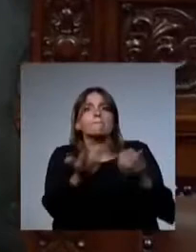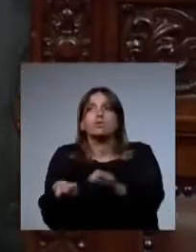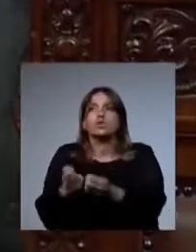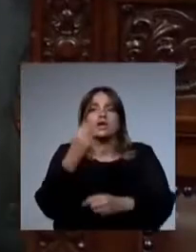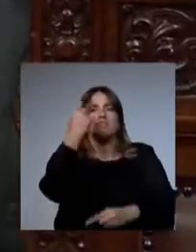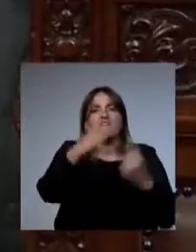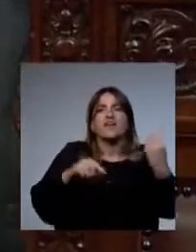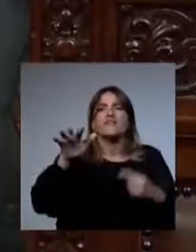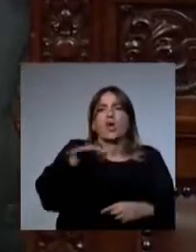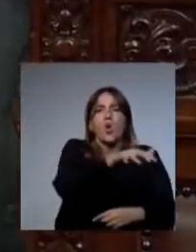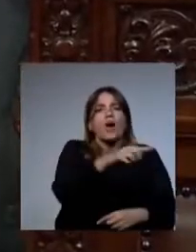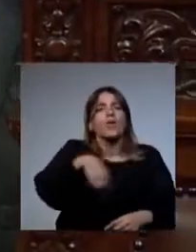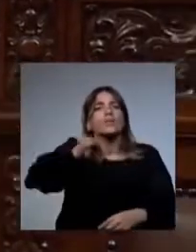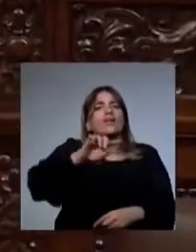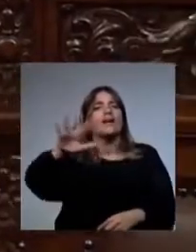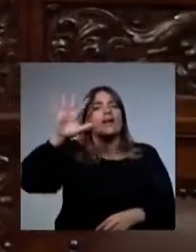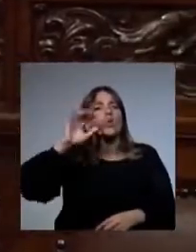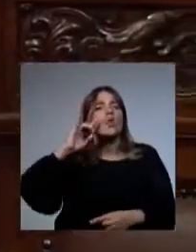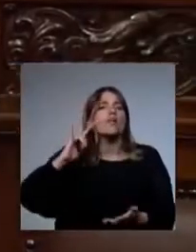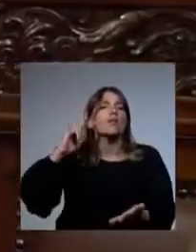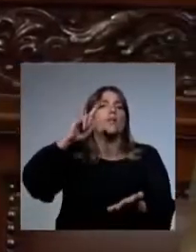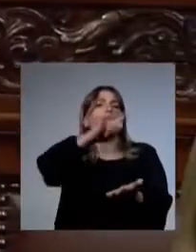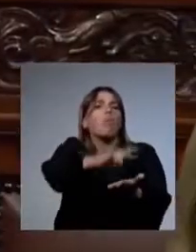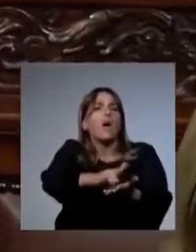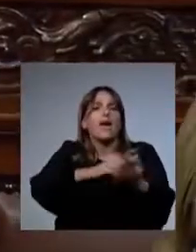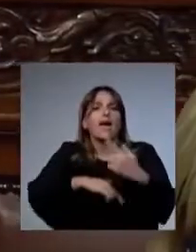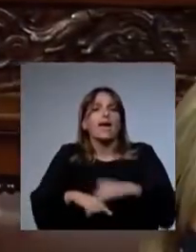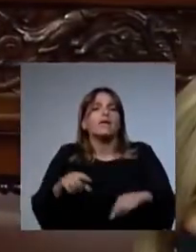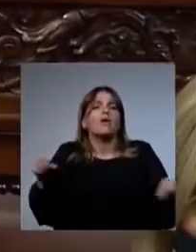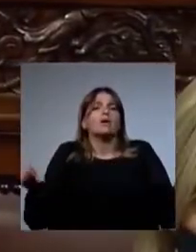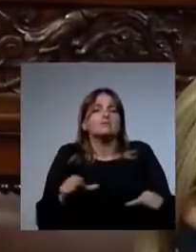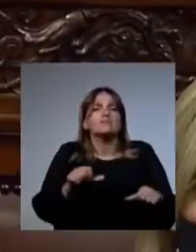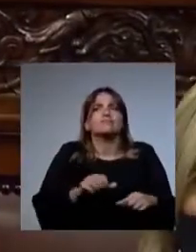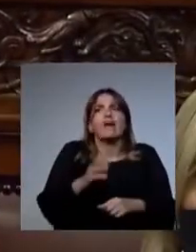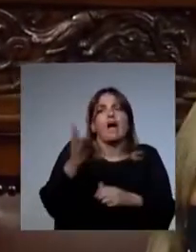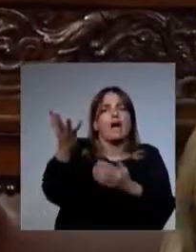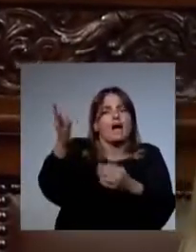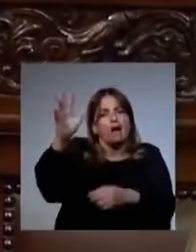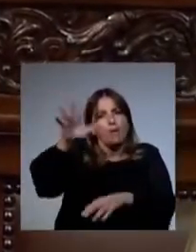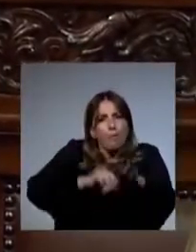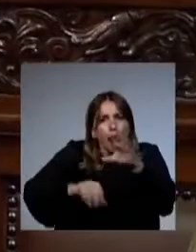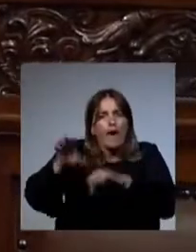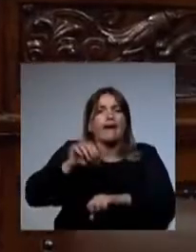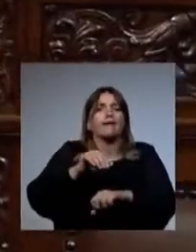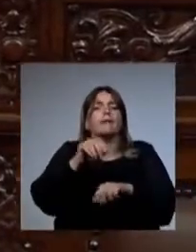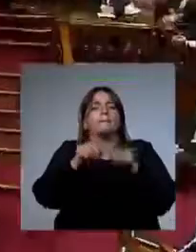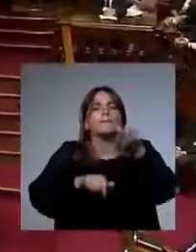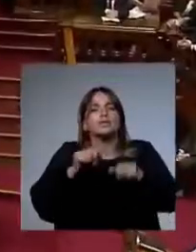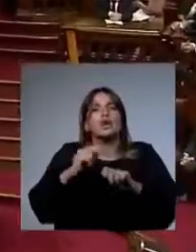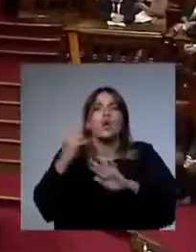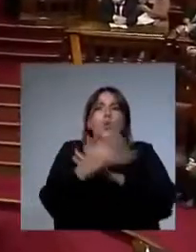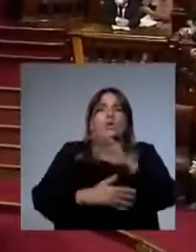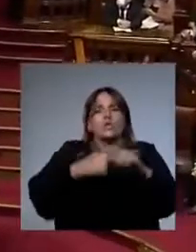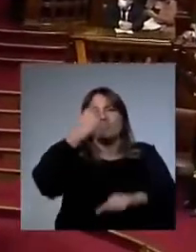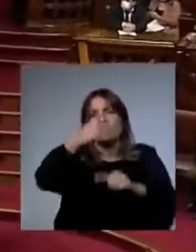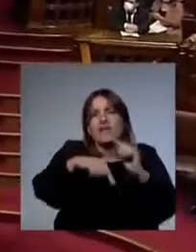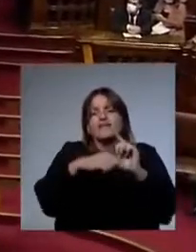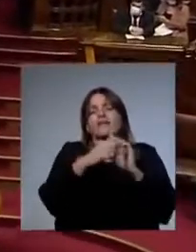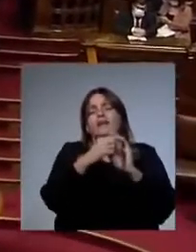Recordarán todos ustedes los vuelos de la Fuerza Aérea que fueron a recoger compatriotas en varios países de la región.